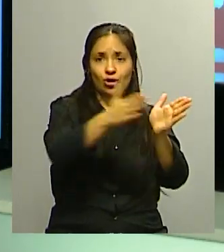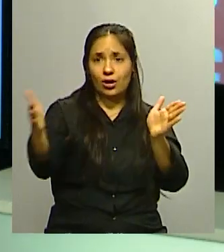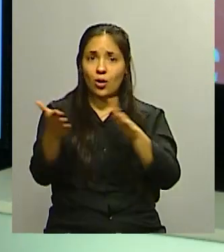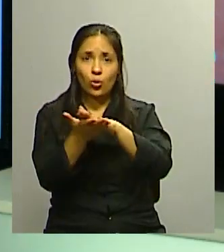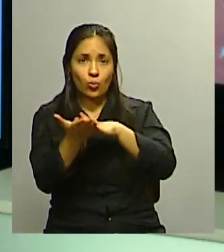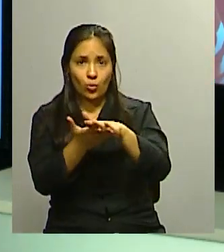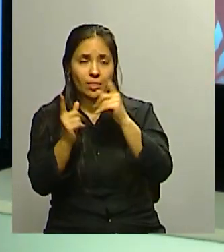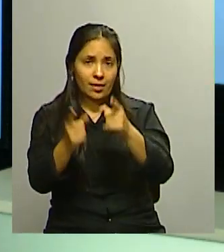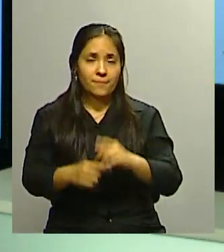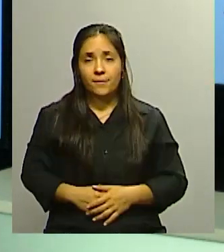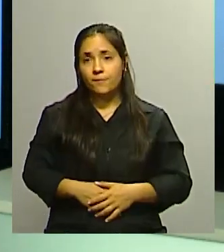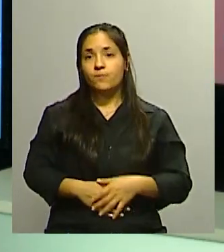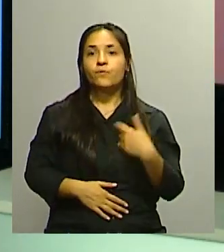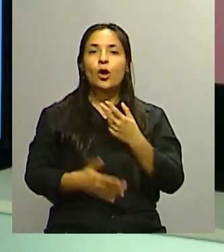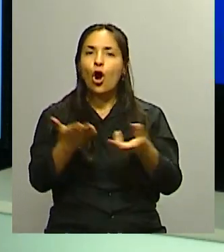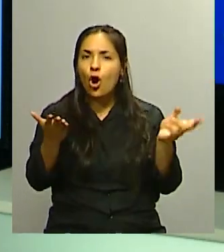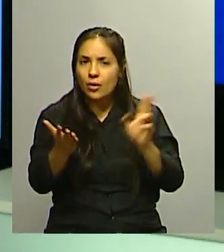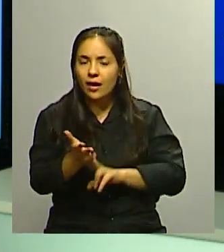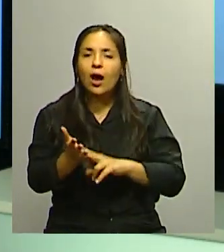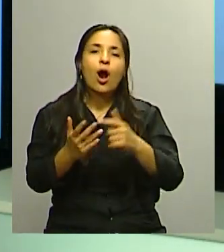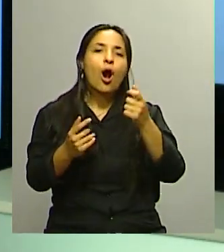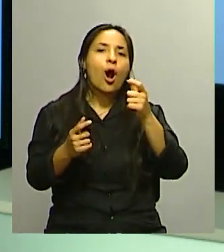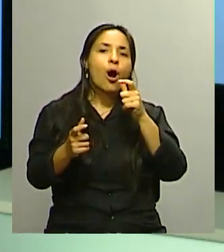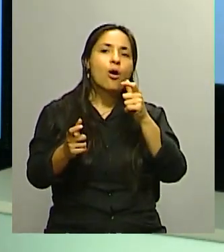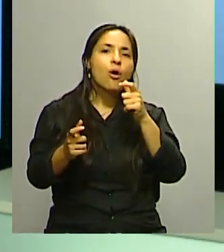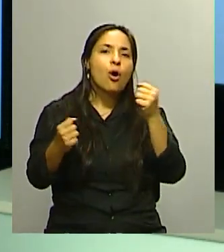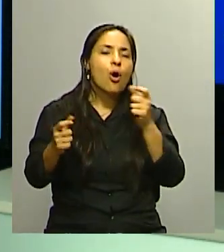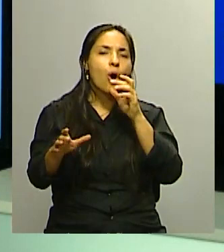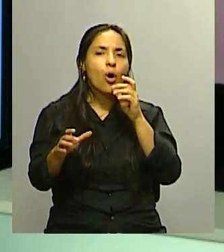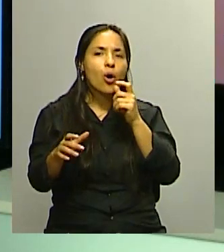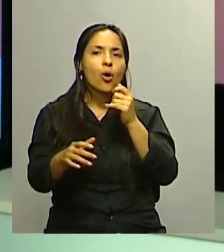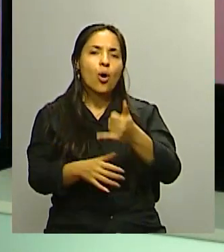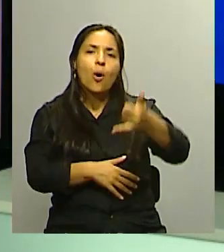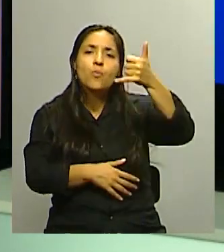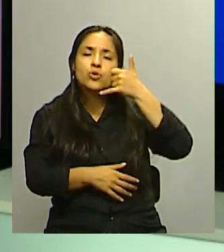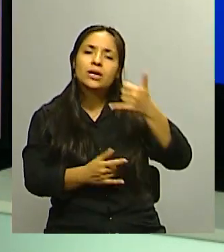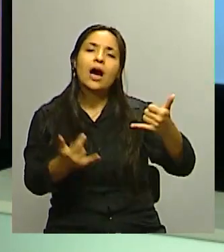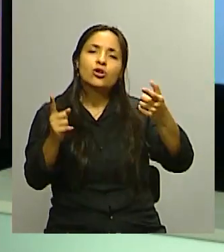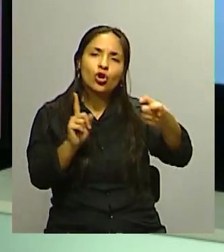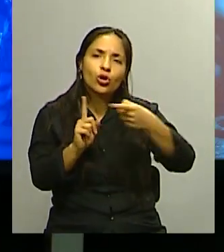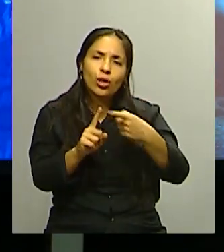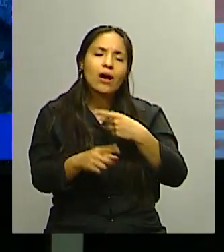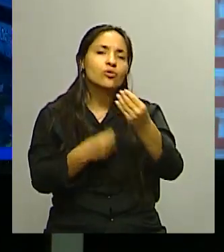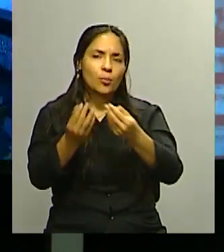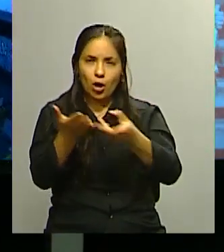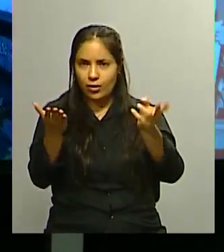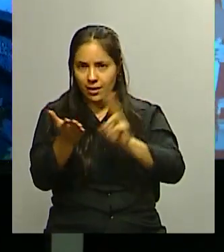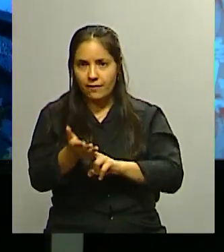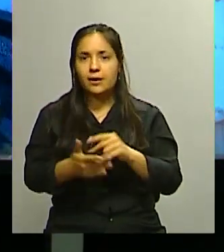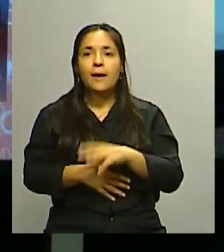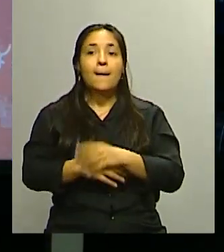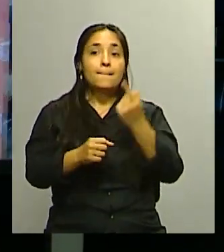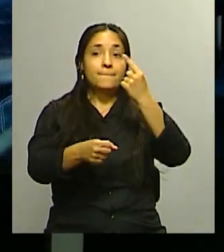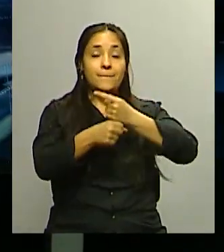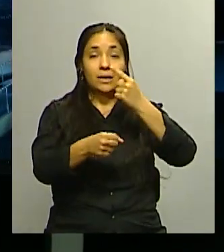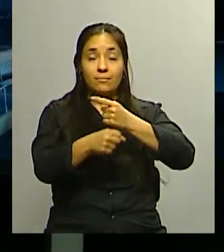haciendo. Repasamos cómo pueden hacer para comunicarse y tener acceso a este asesoramiento jurídico. Exactamente, en una primera instancia